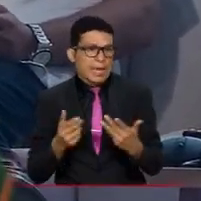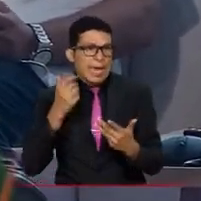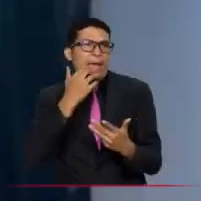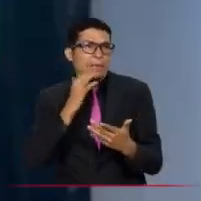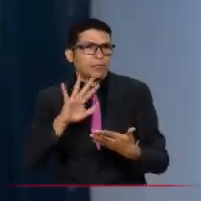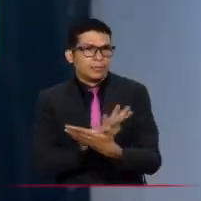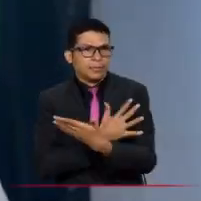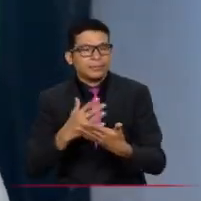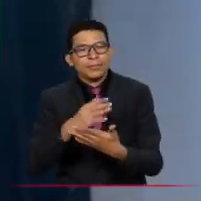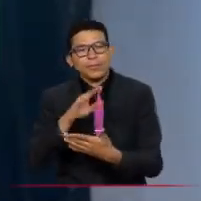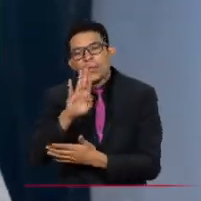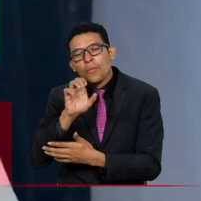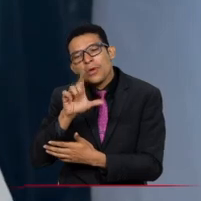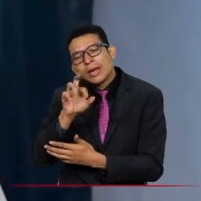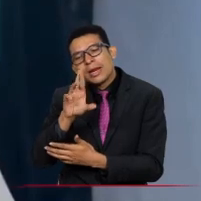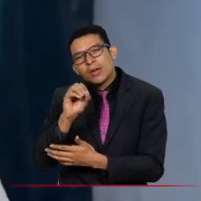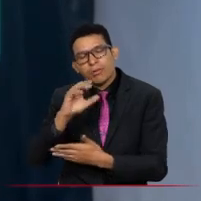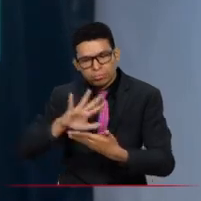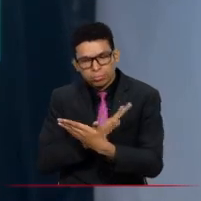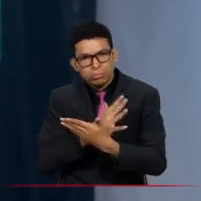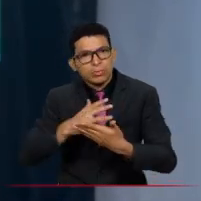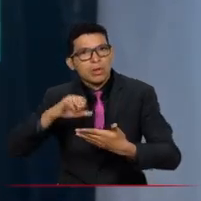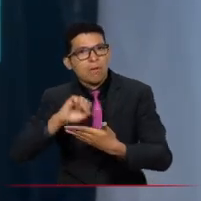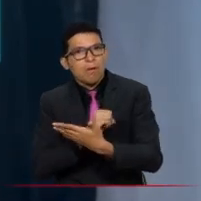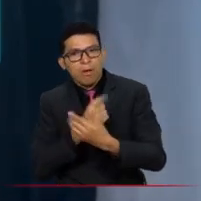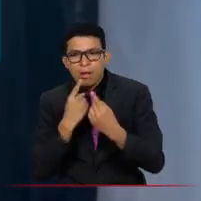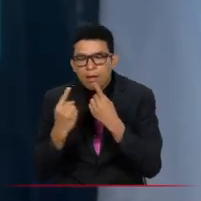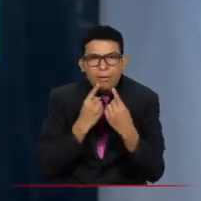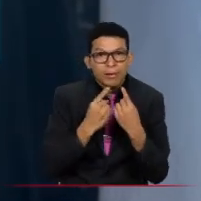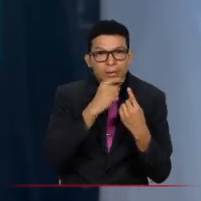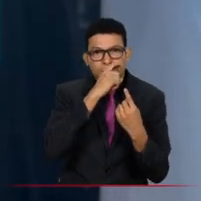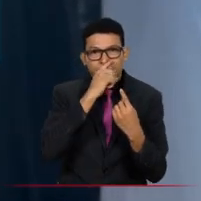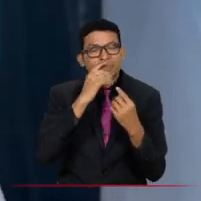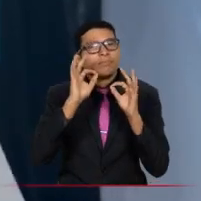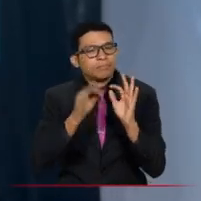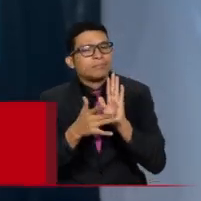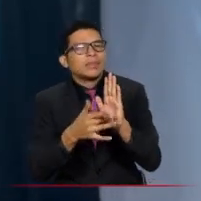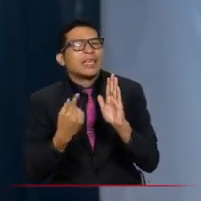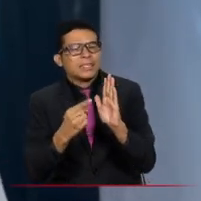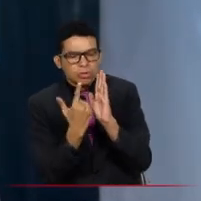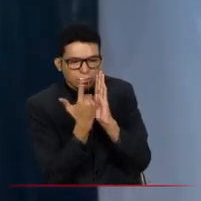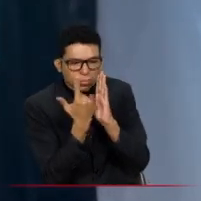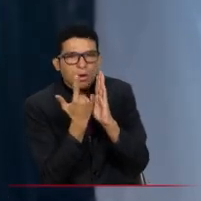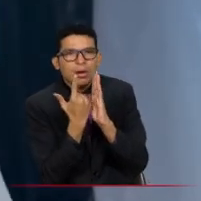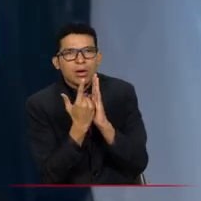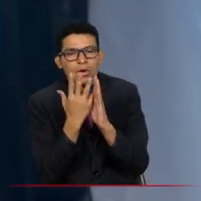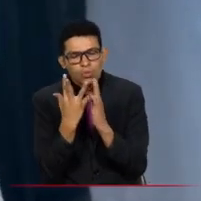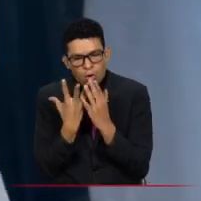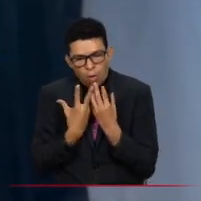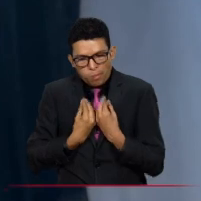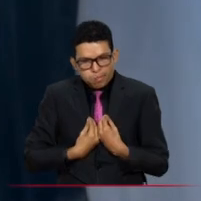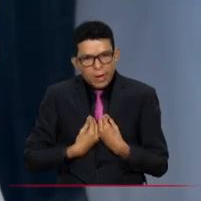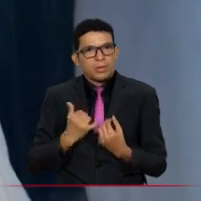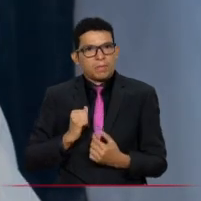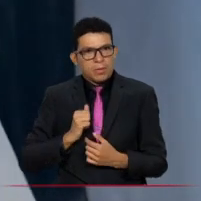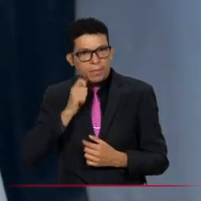ejemplo, muestras de lo que es poesía conversacional, encontramos muestras de lo que es literatura existencialista y encontramos, por